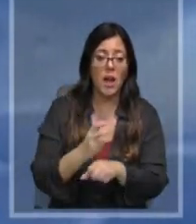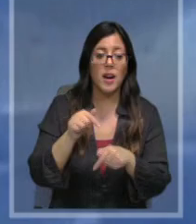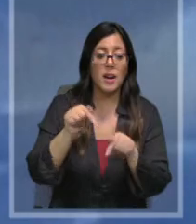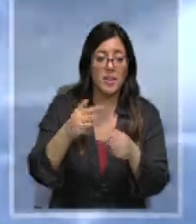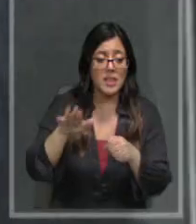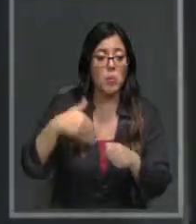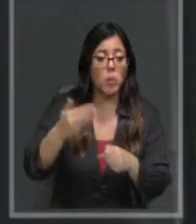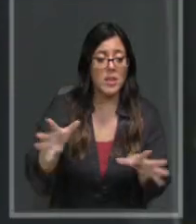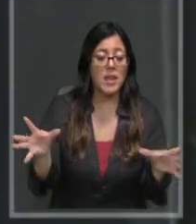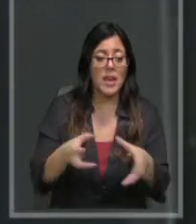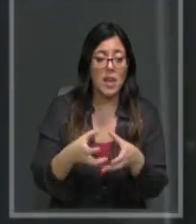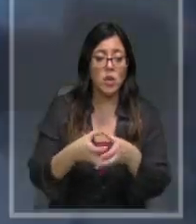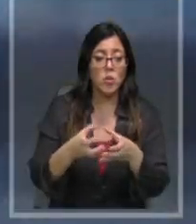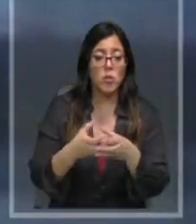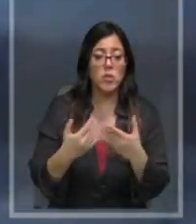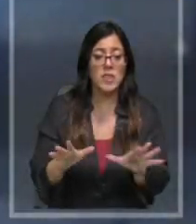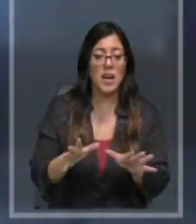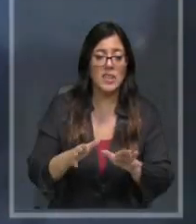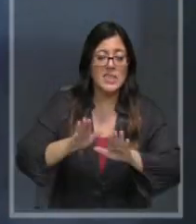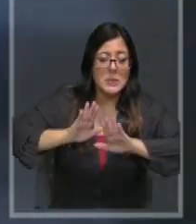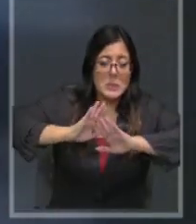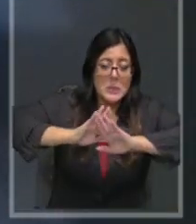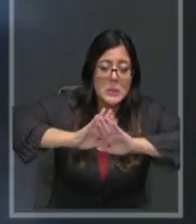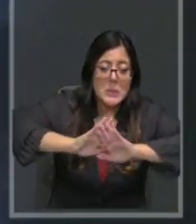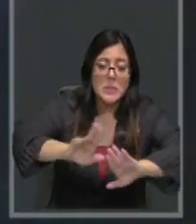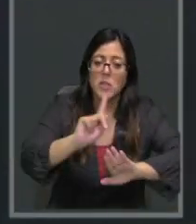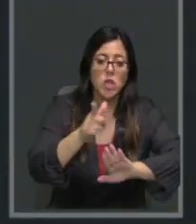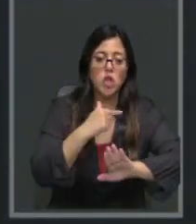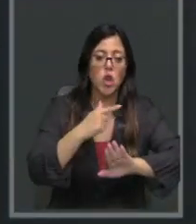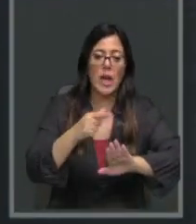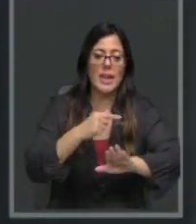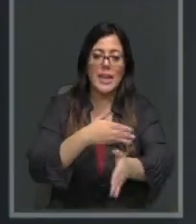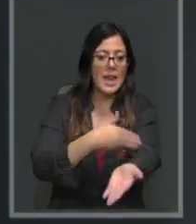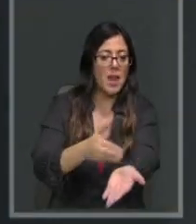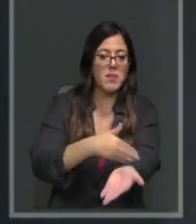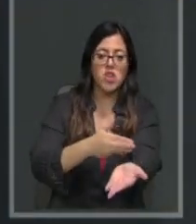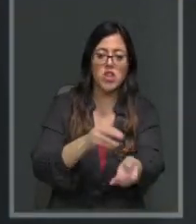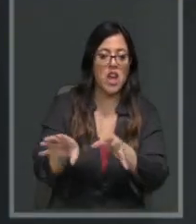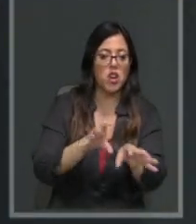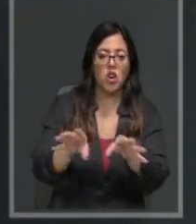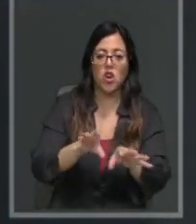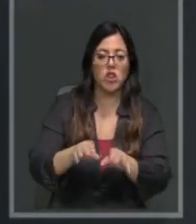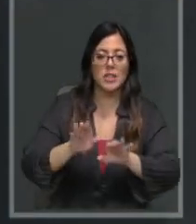que la banda se resistiera por todos los medios a dejar el millonario botín.